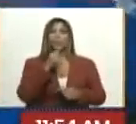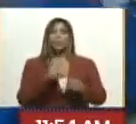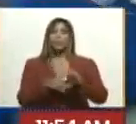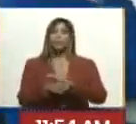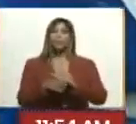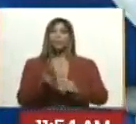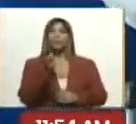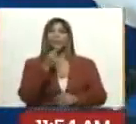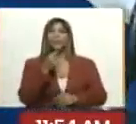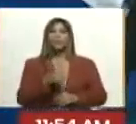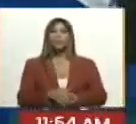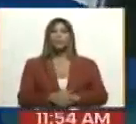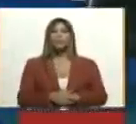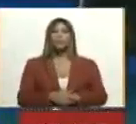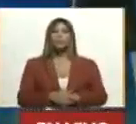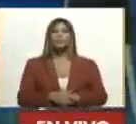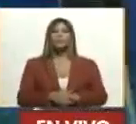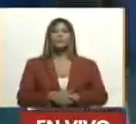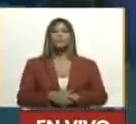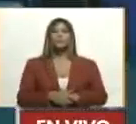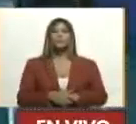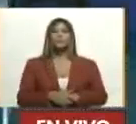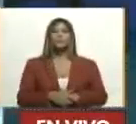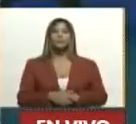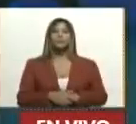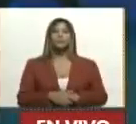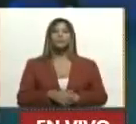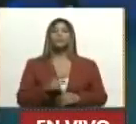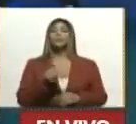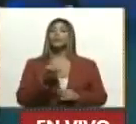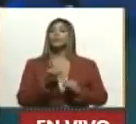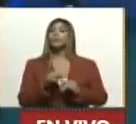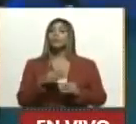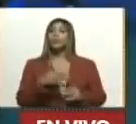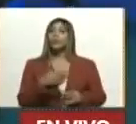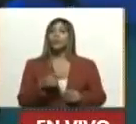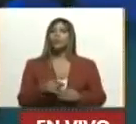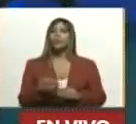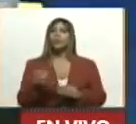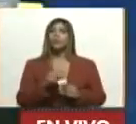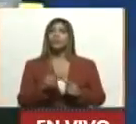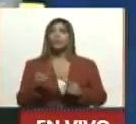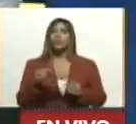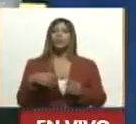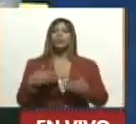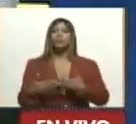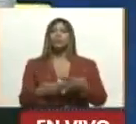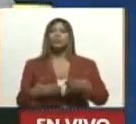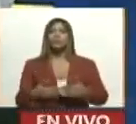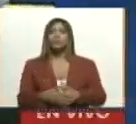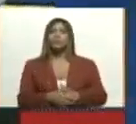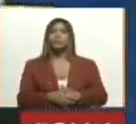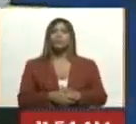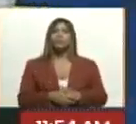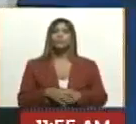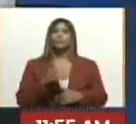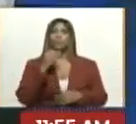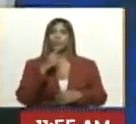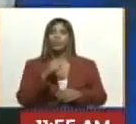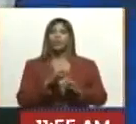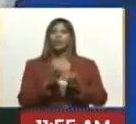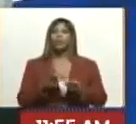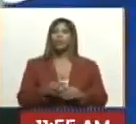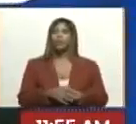los medicamentos, a los alimentos, era a través de él que podíamos obtener este tipo de insumos. Bueno, de la manera